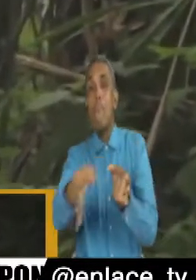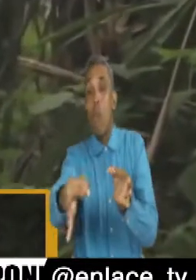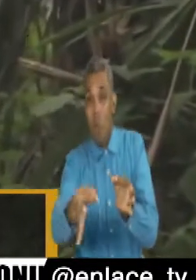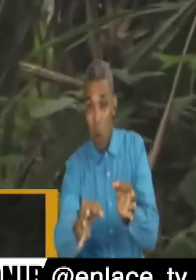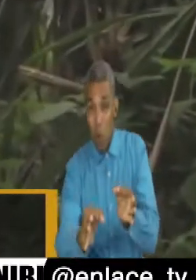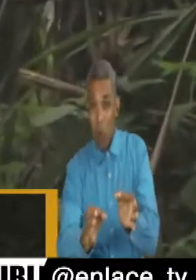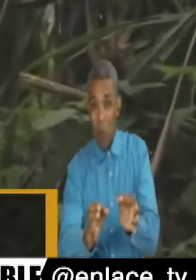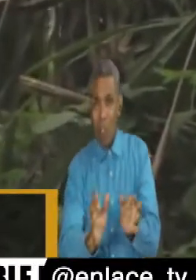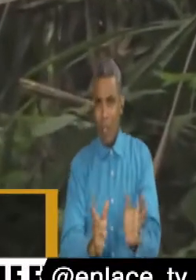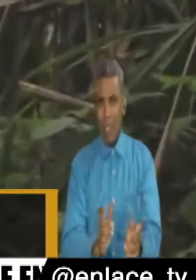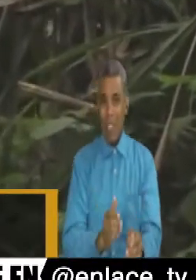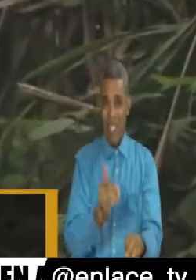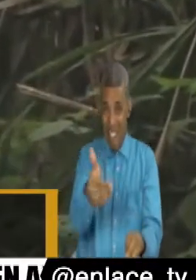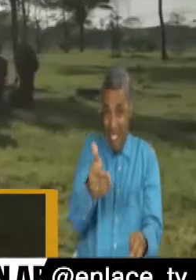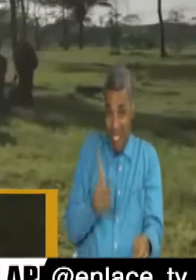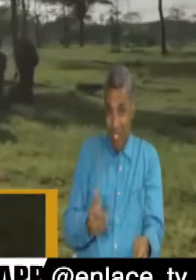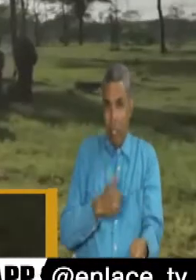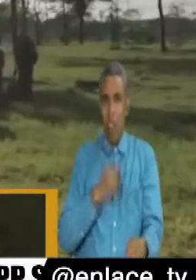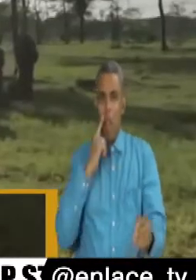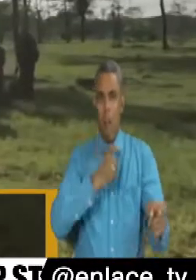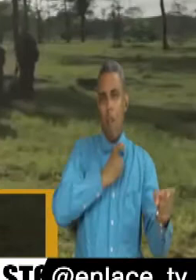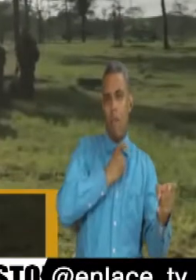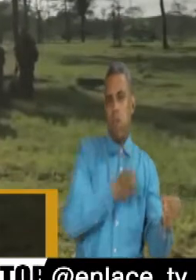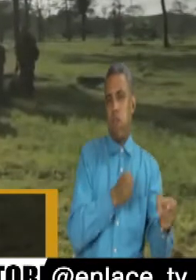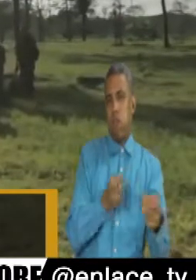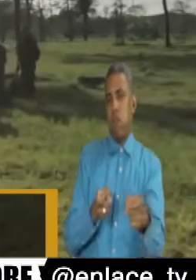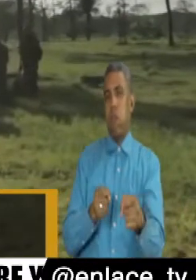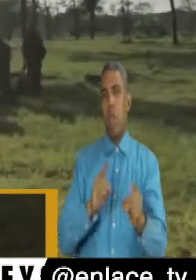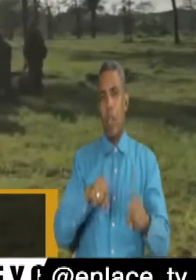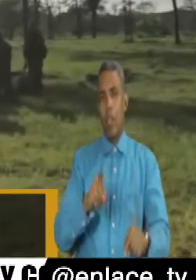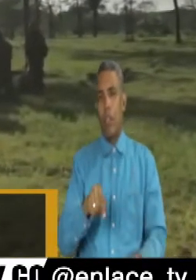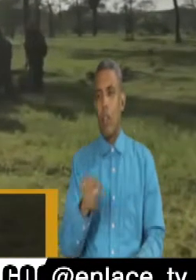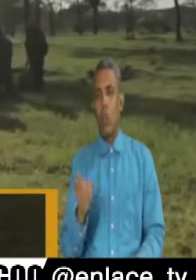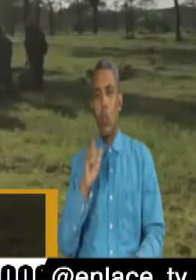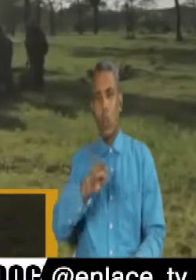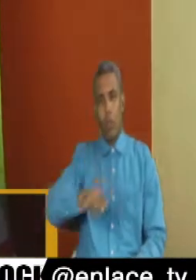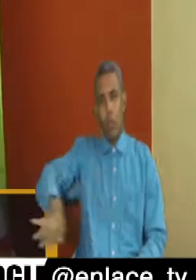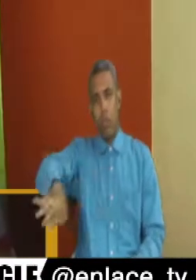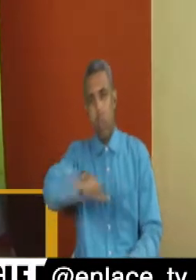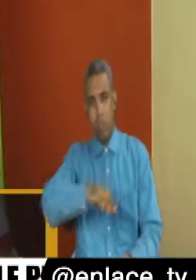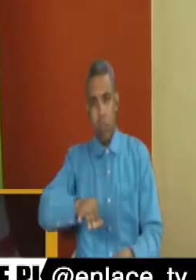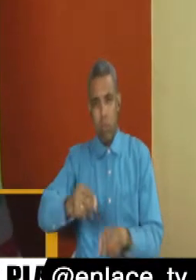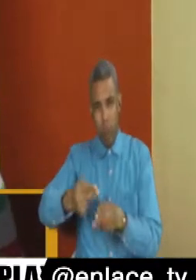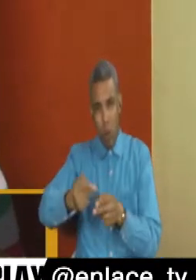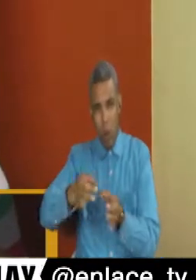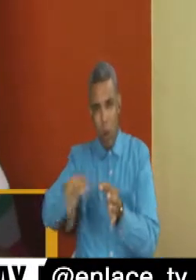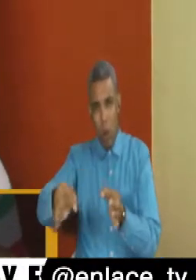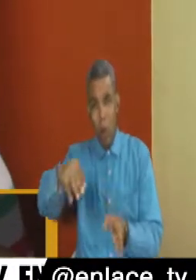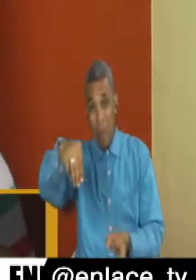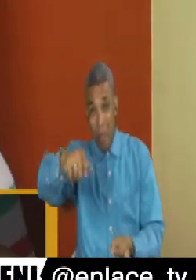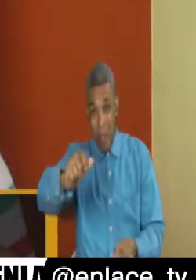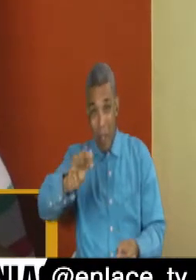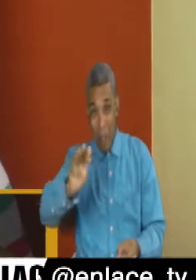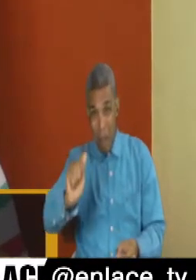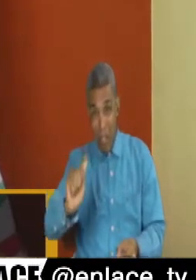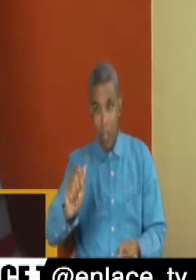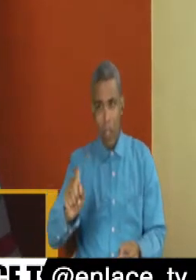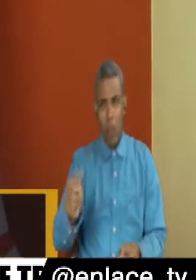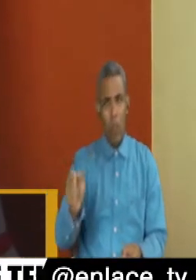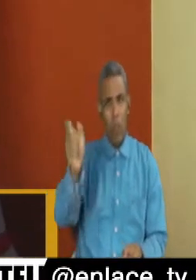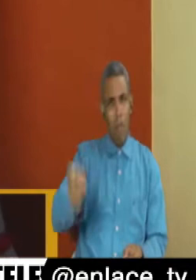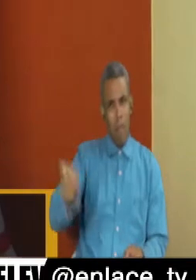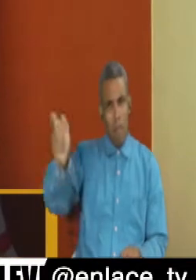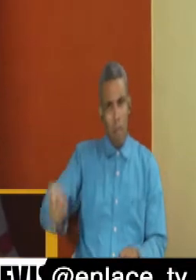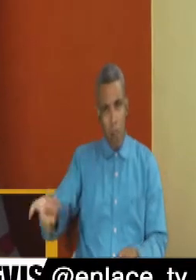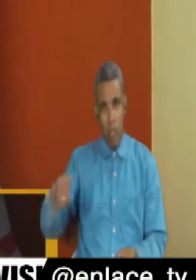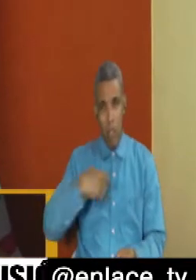parecer 2 policías heridos en el municipio de La Mata Cesar. Pues esa es la información que tenemos hasta el momento y pues de una